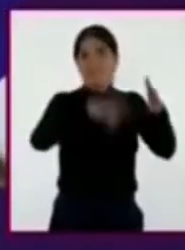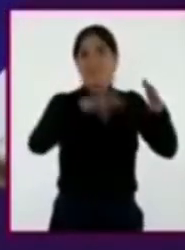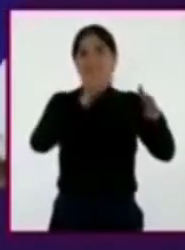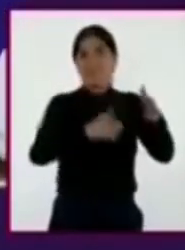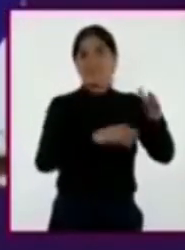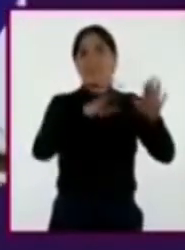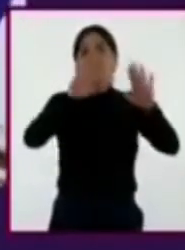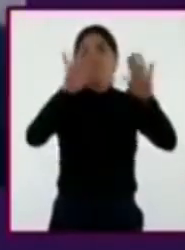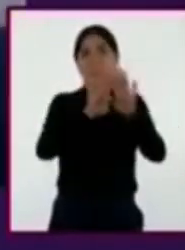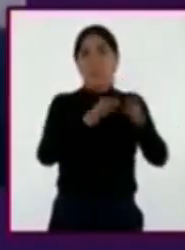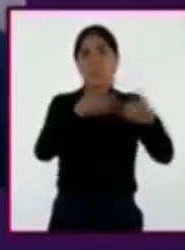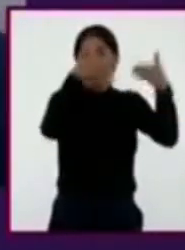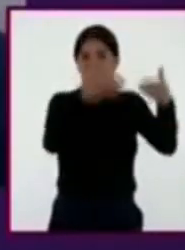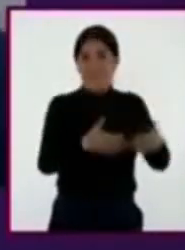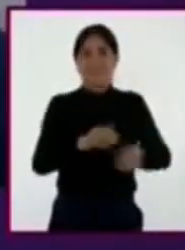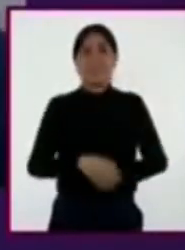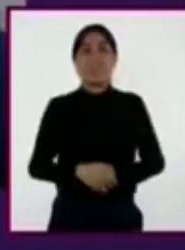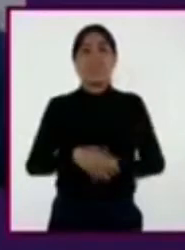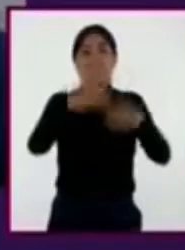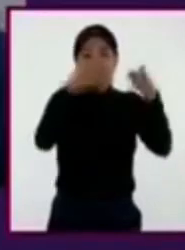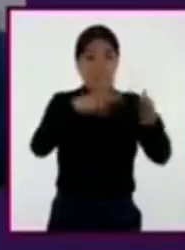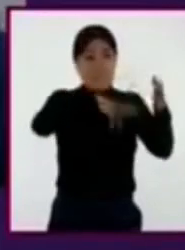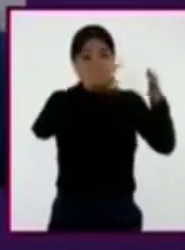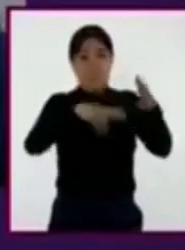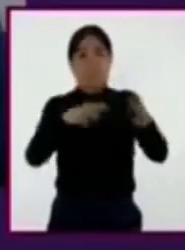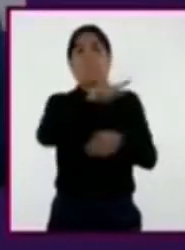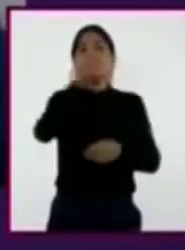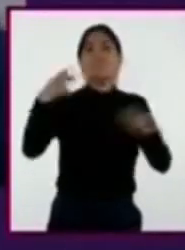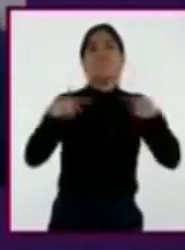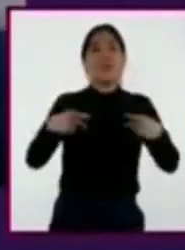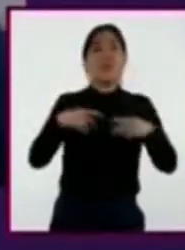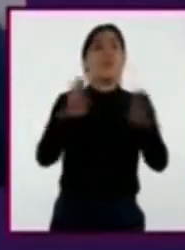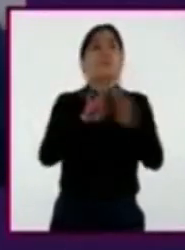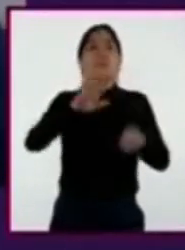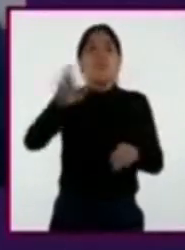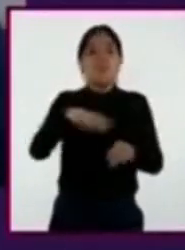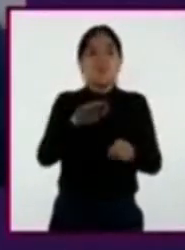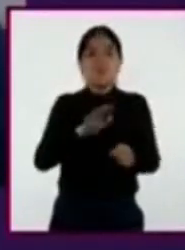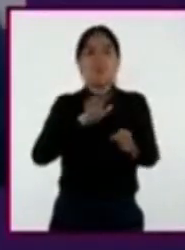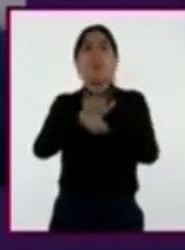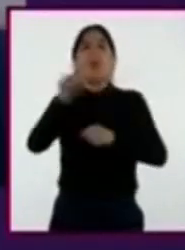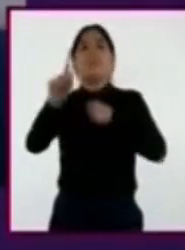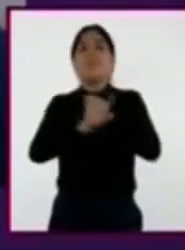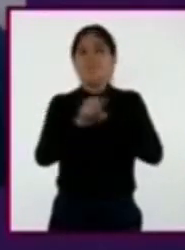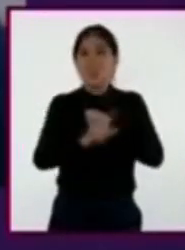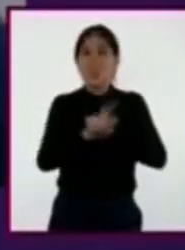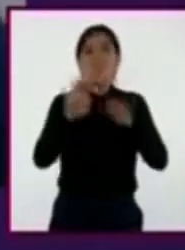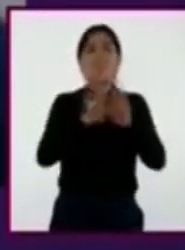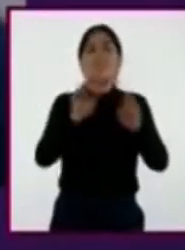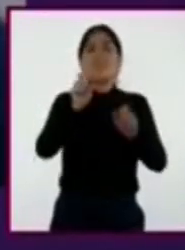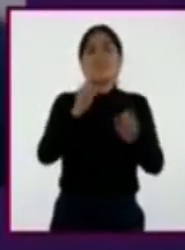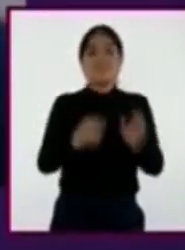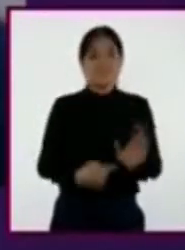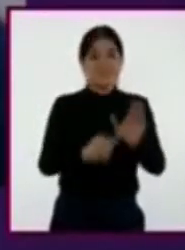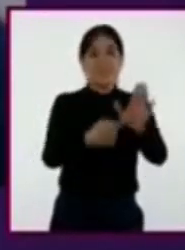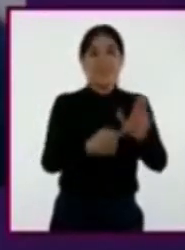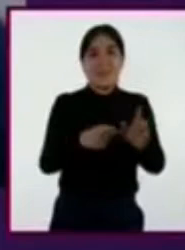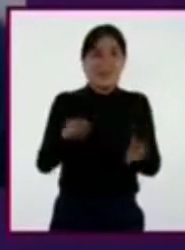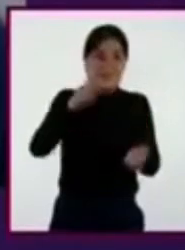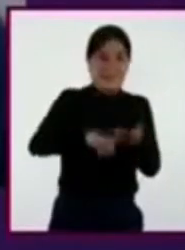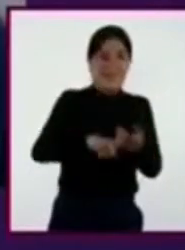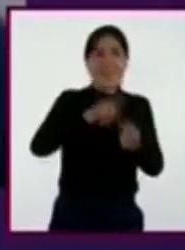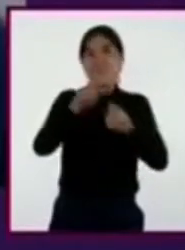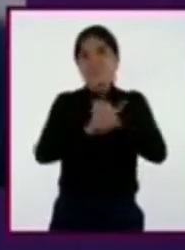hacemos murales para comunidades, buscamos determinar la problemática o algo muy representativo de la